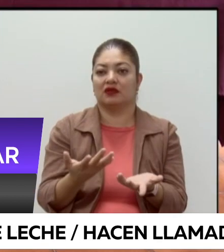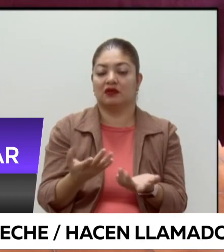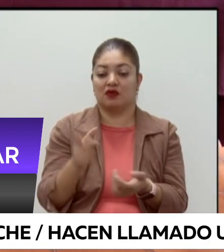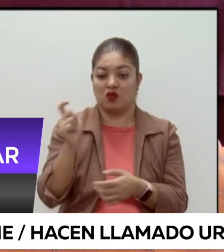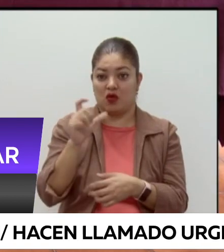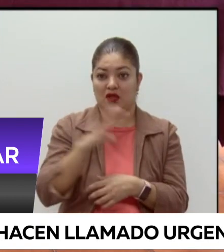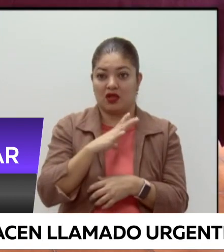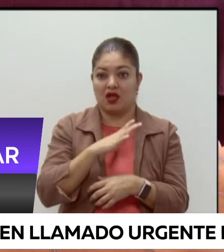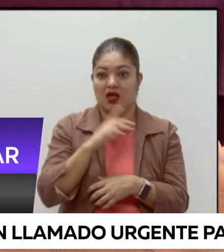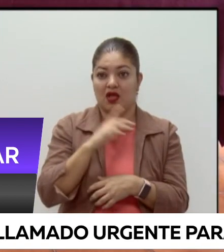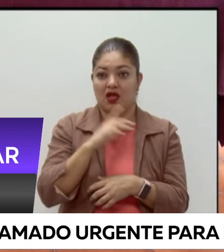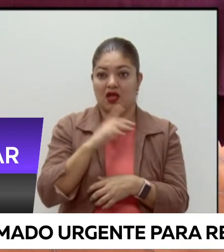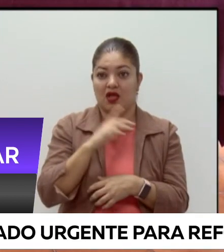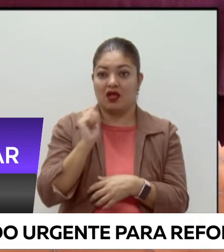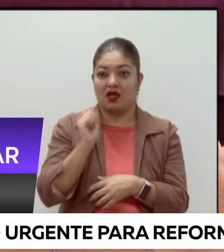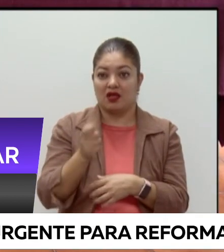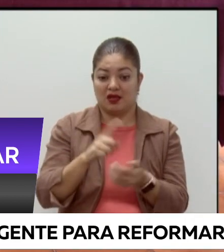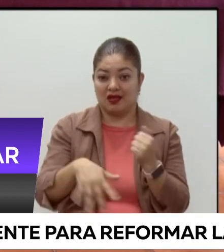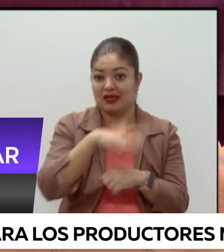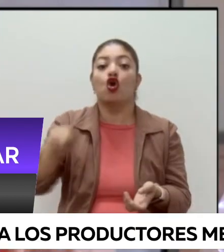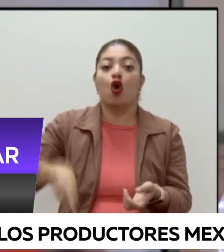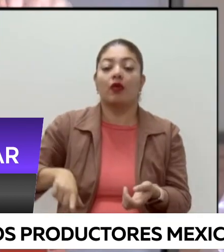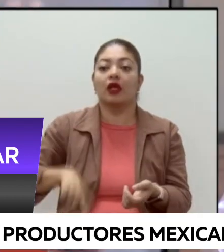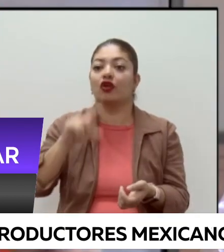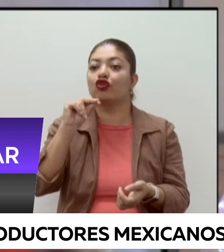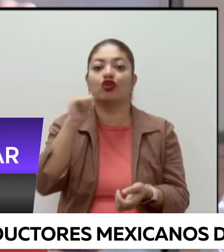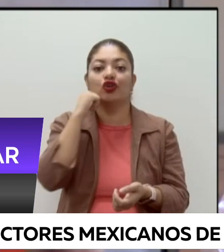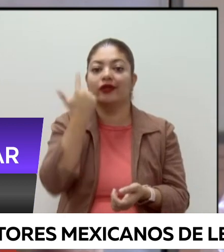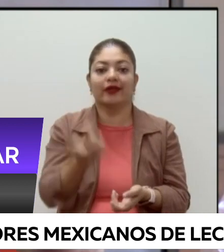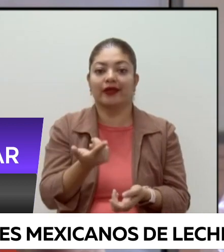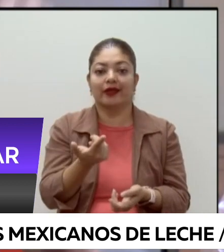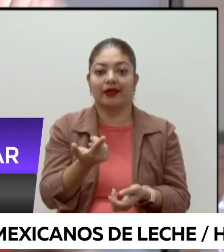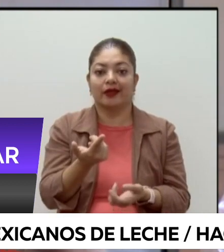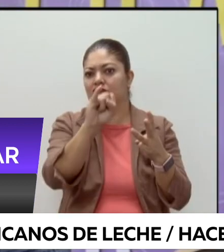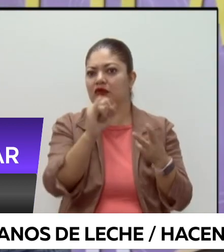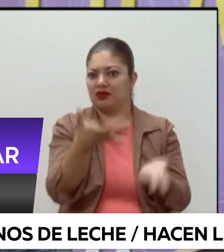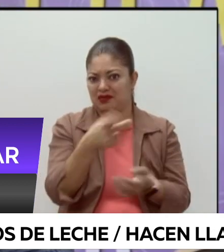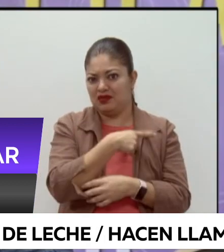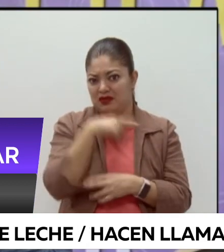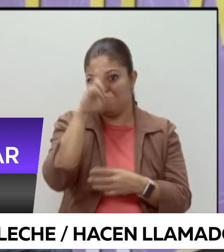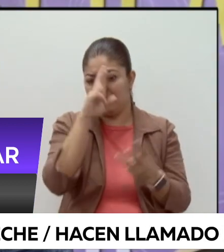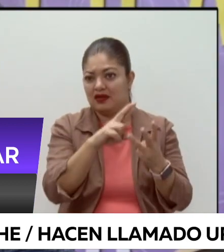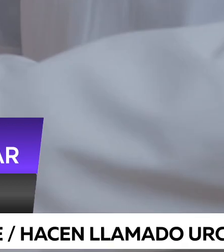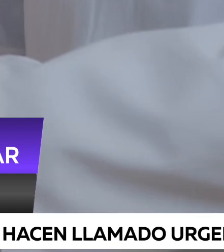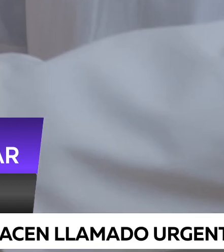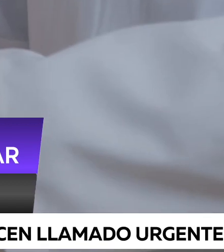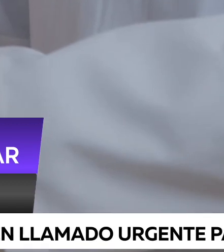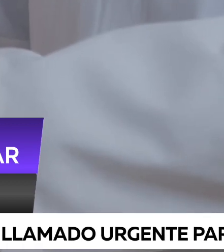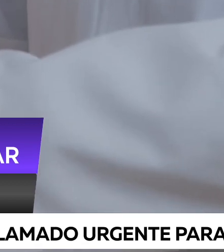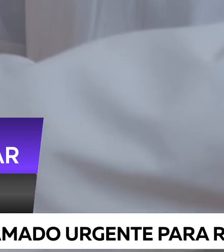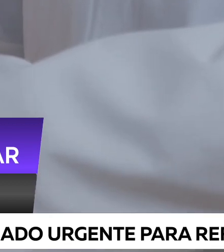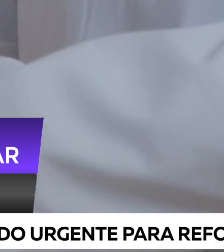de Hagamos, en la cual hicieron un llamado urgente para que en el Pleno del Congreso del Estado se apruebe la iniciativa para reformar la Ley de